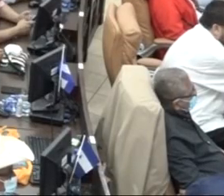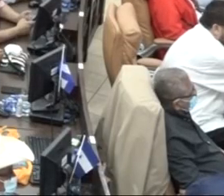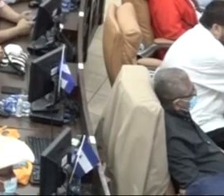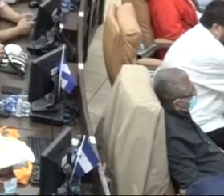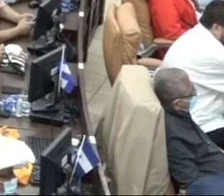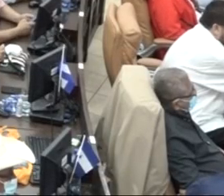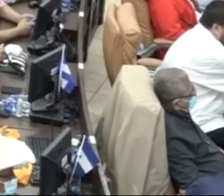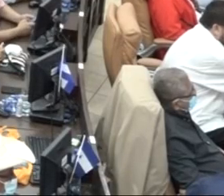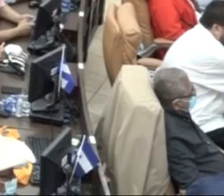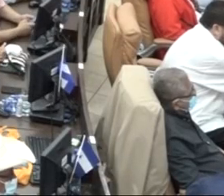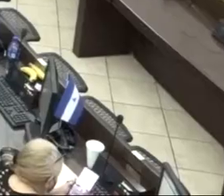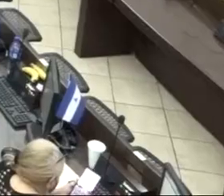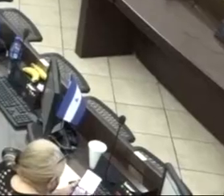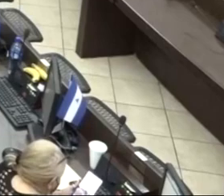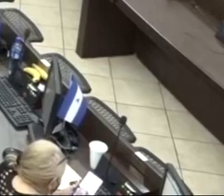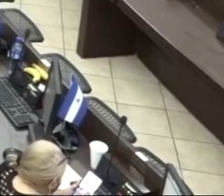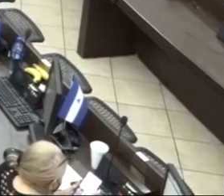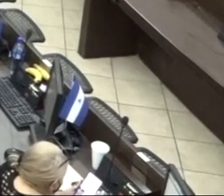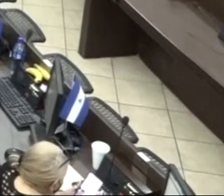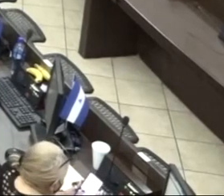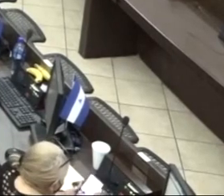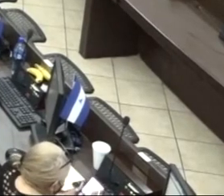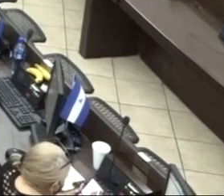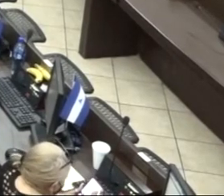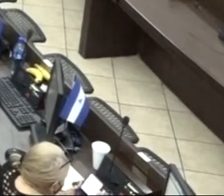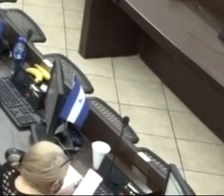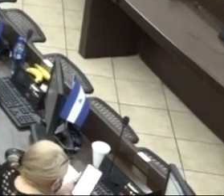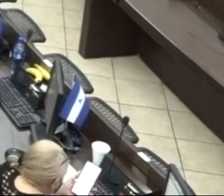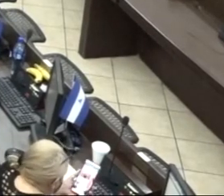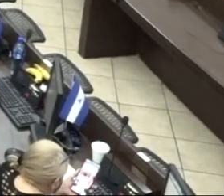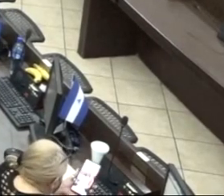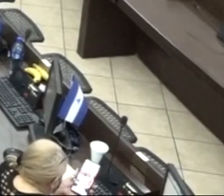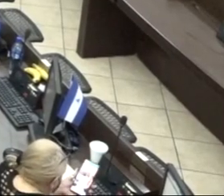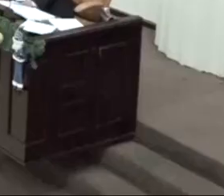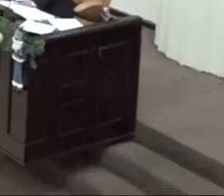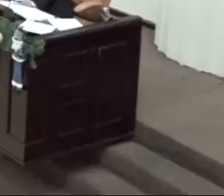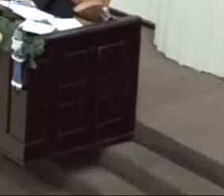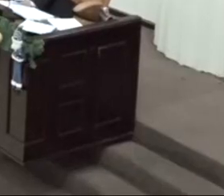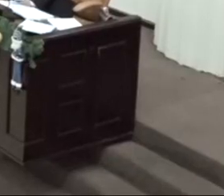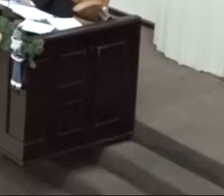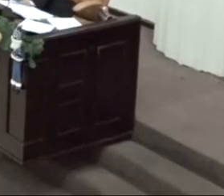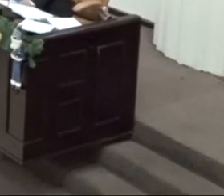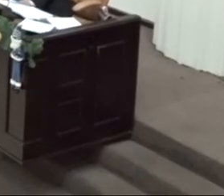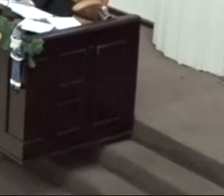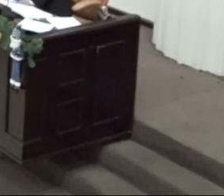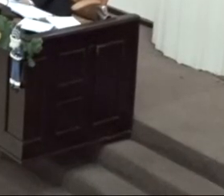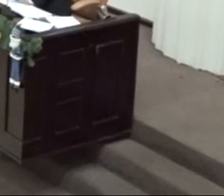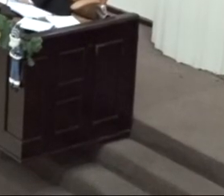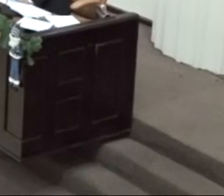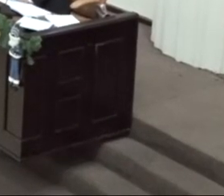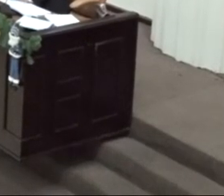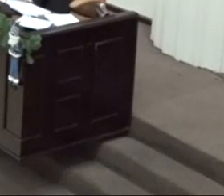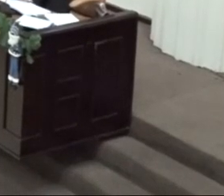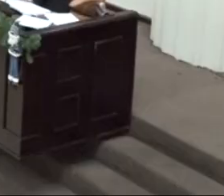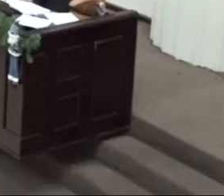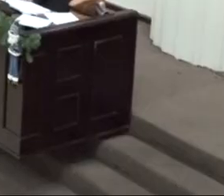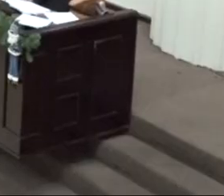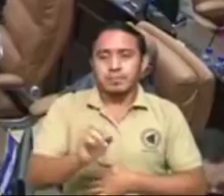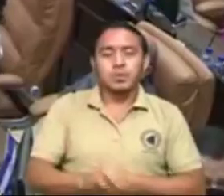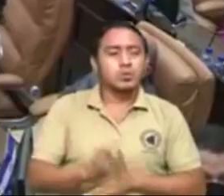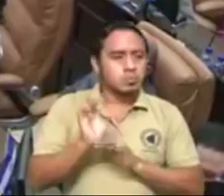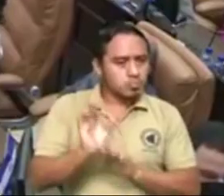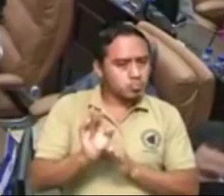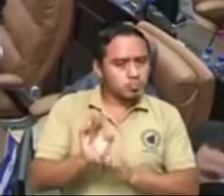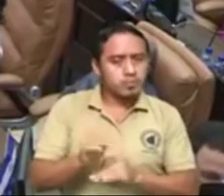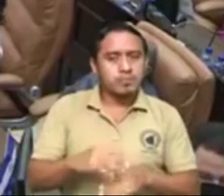que contribuirá a que los comerciantes, empresarios y en general tengan a mano un marco normativo ordenado. Va a